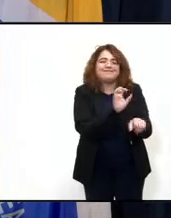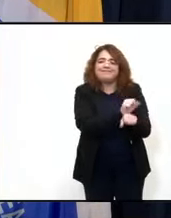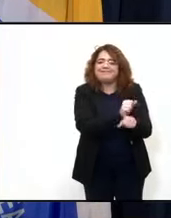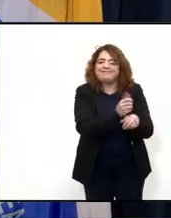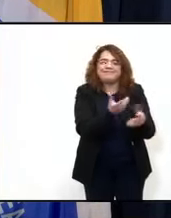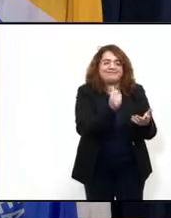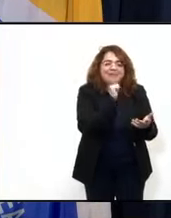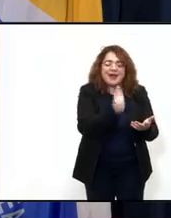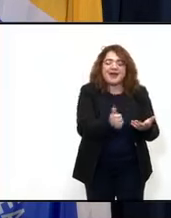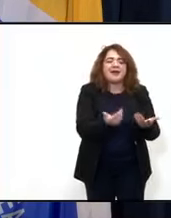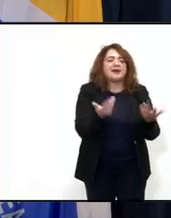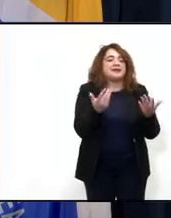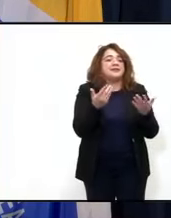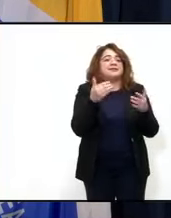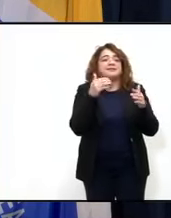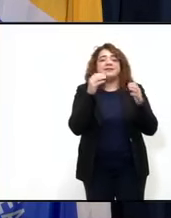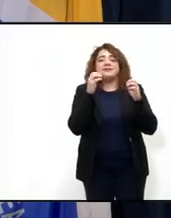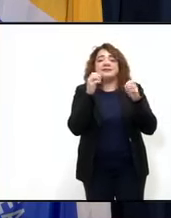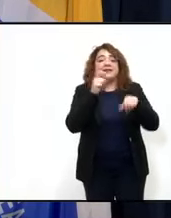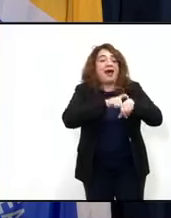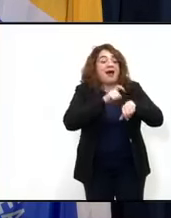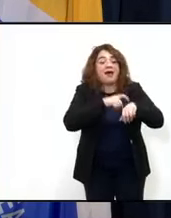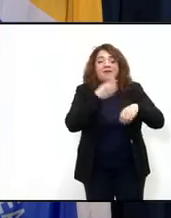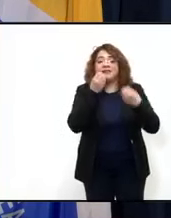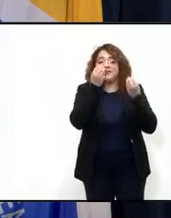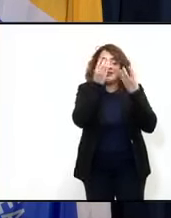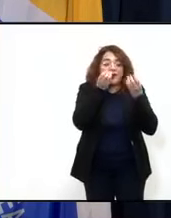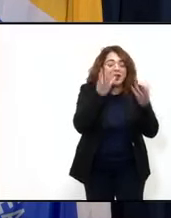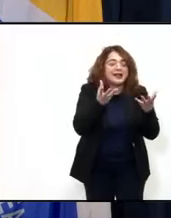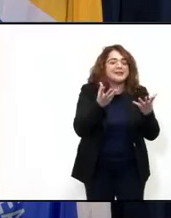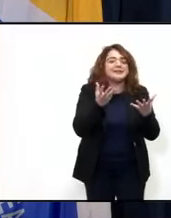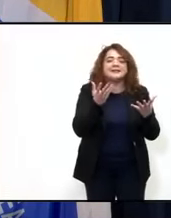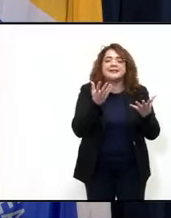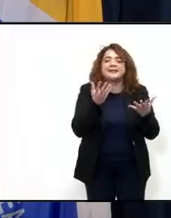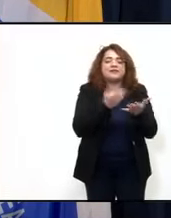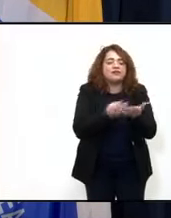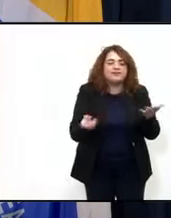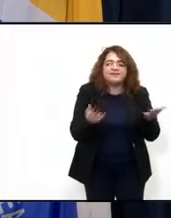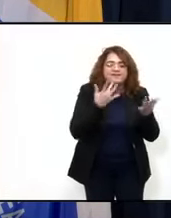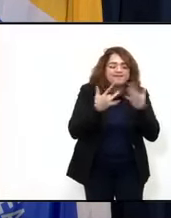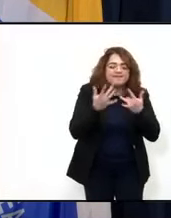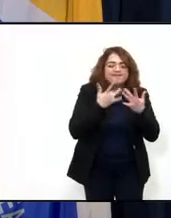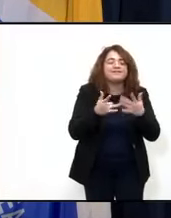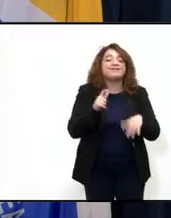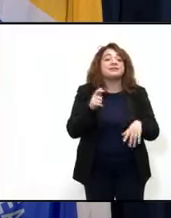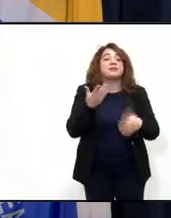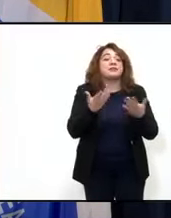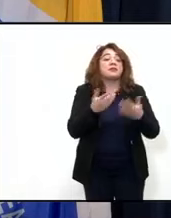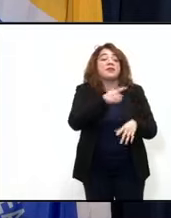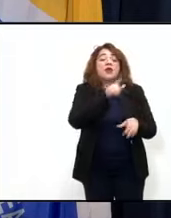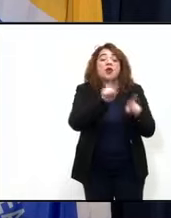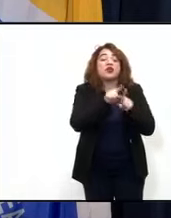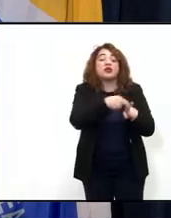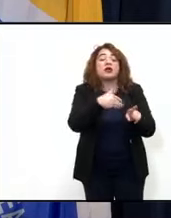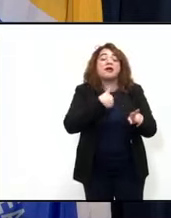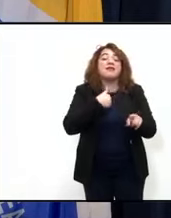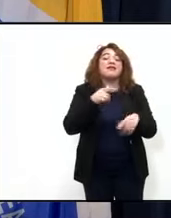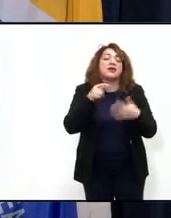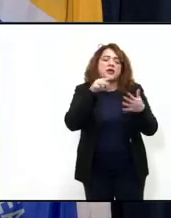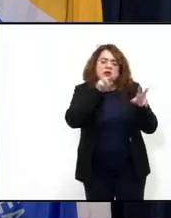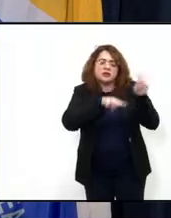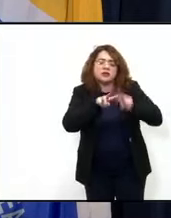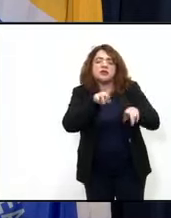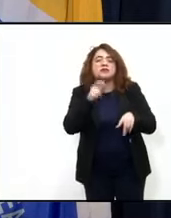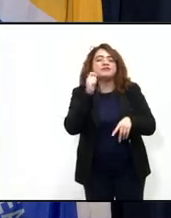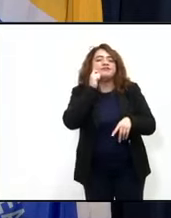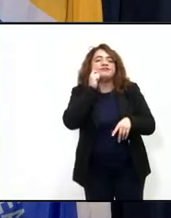disparidades de salud económicas, educativas y raciales a lo largo plazo, tengan fácil acceso a la